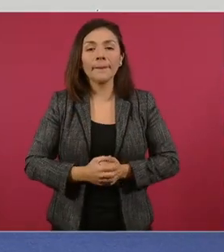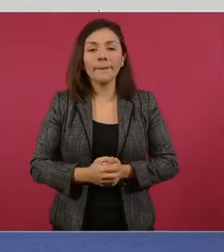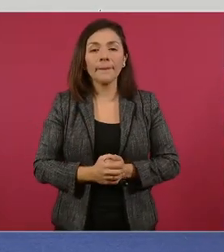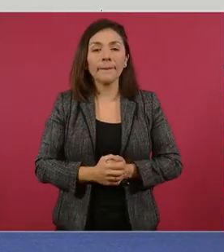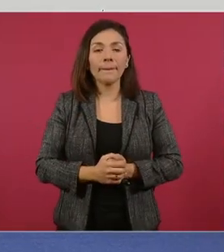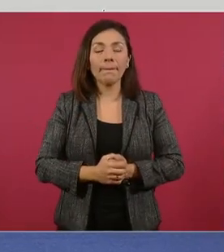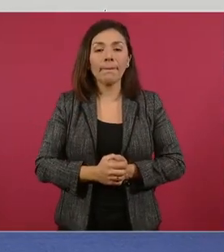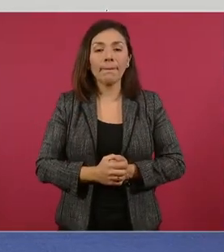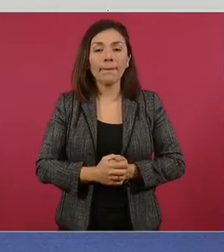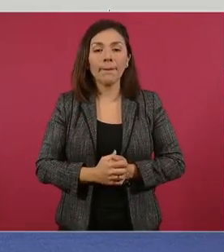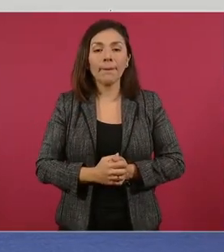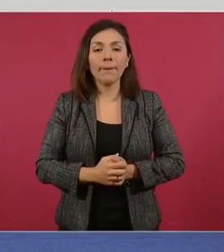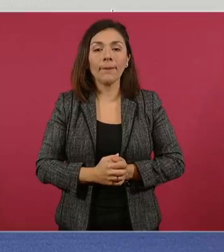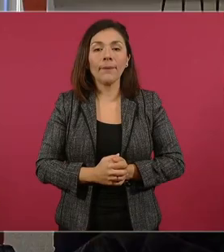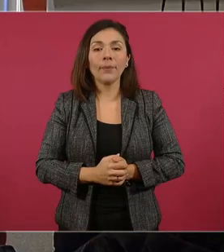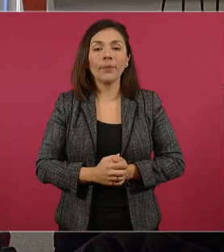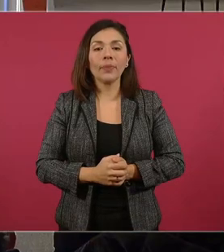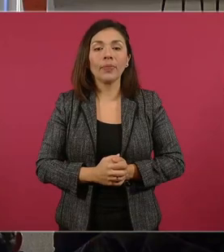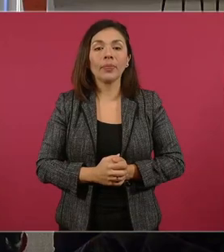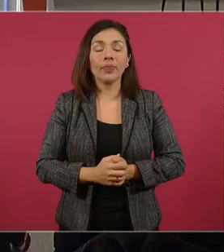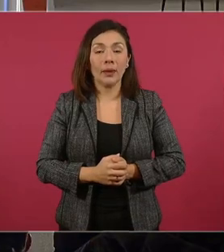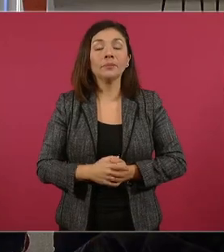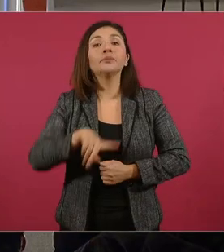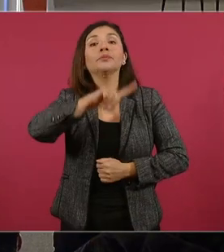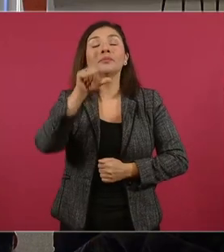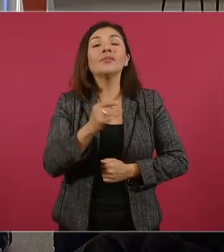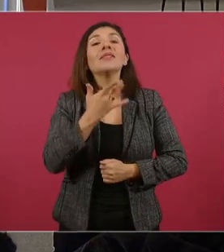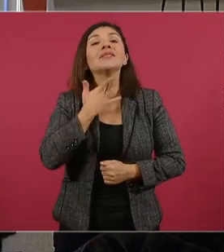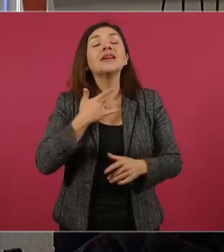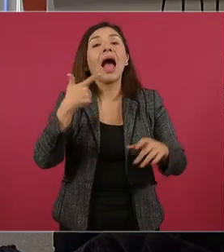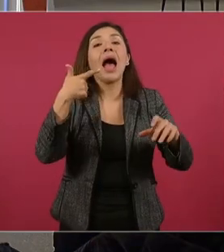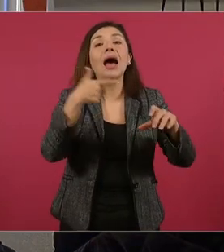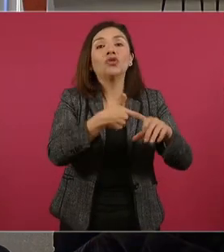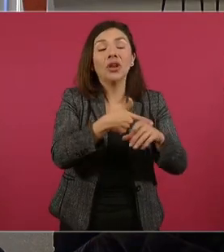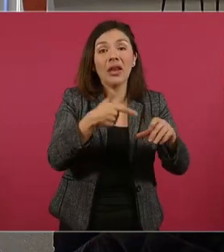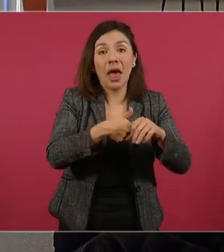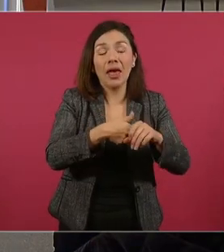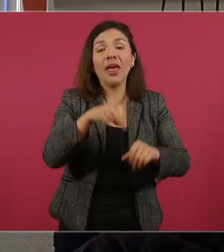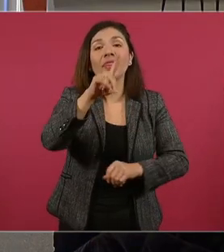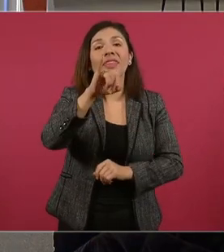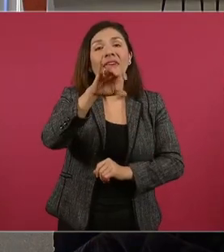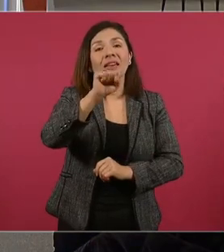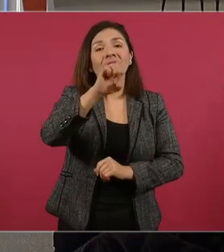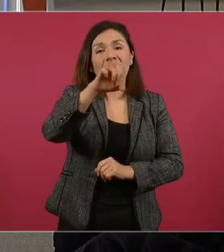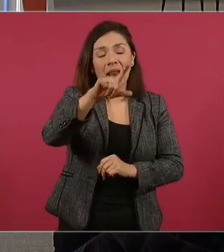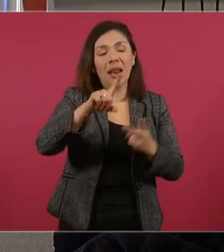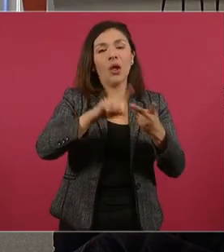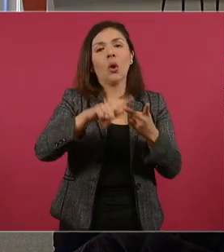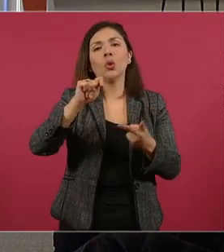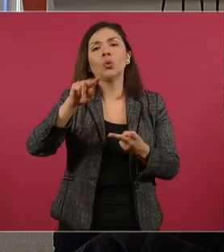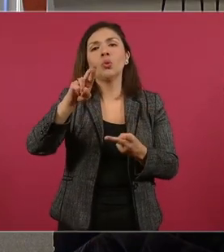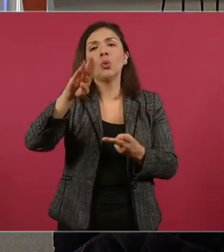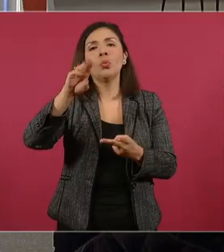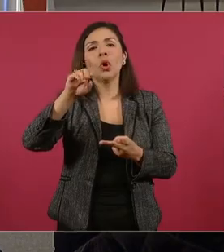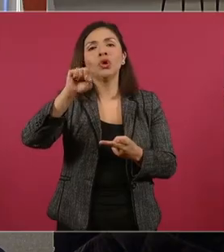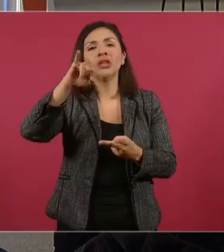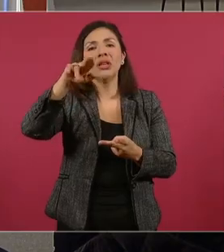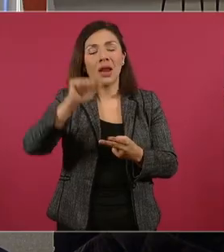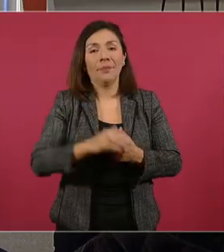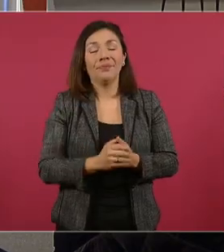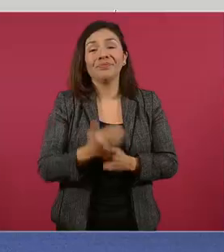Y bueno, aquí ya lo que es la producción de gasolinas, diésel y turbocina. En noviembre